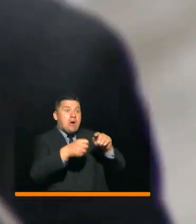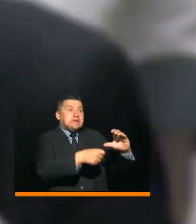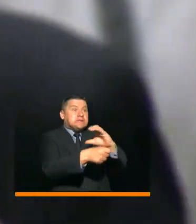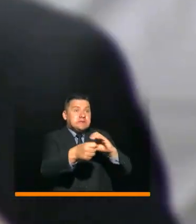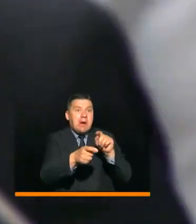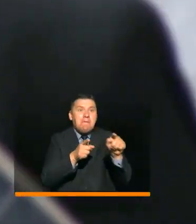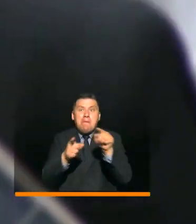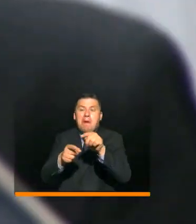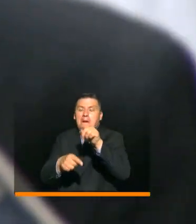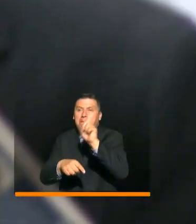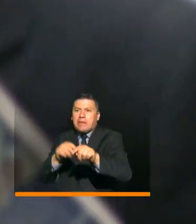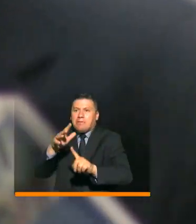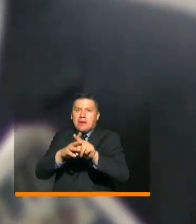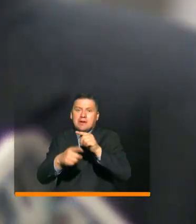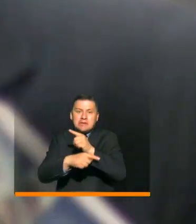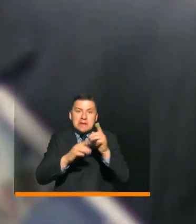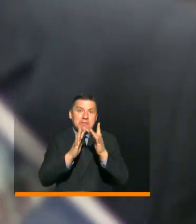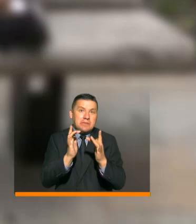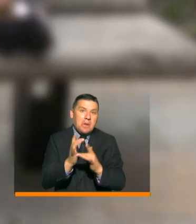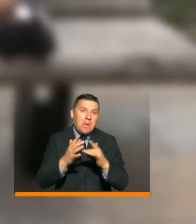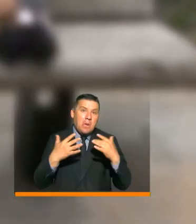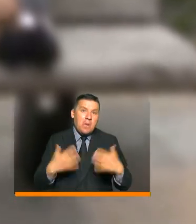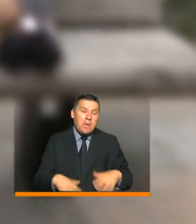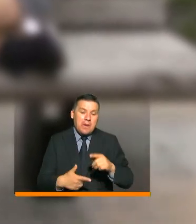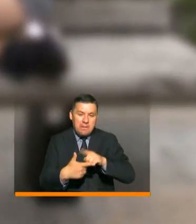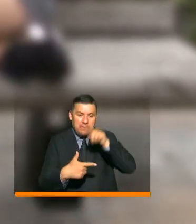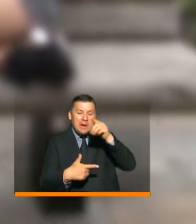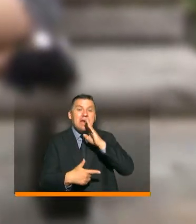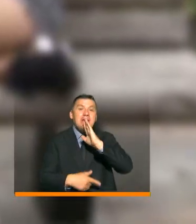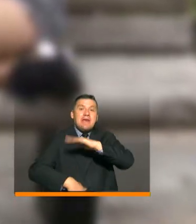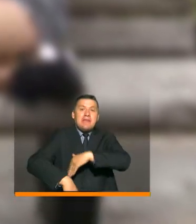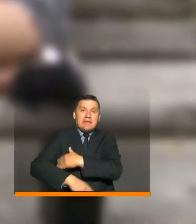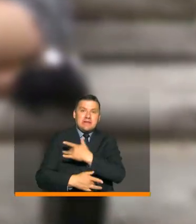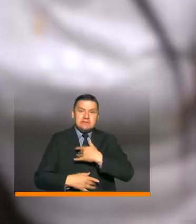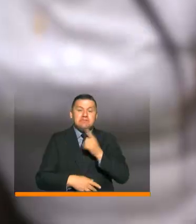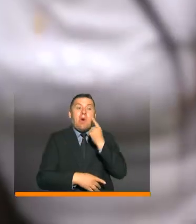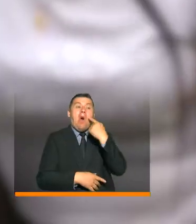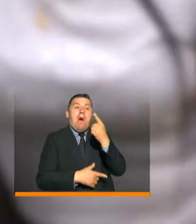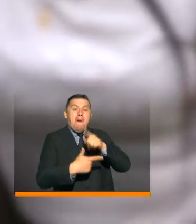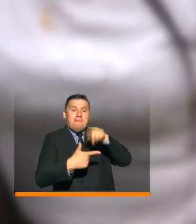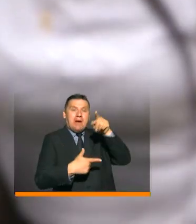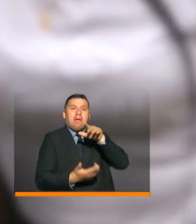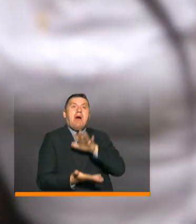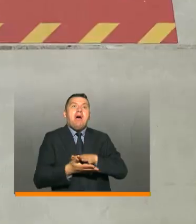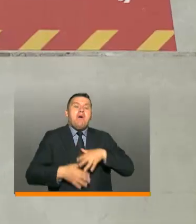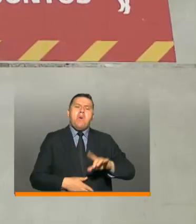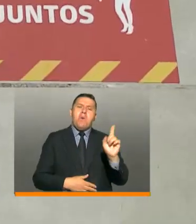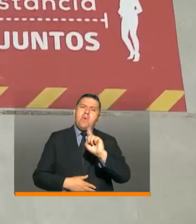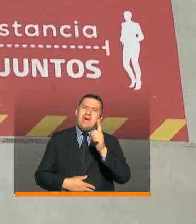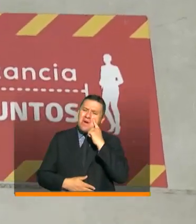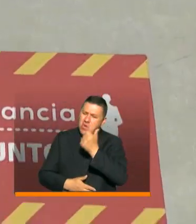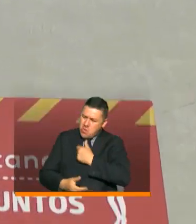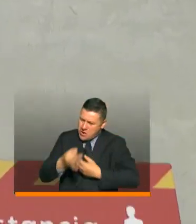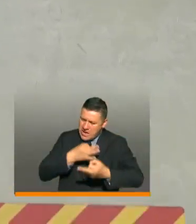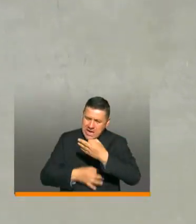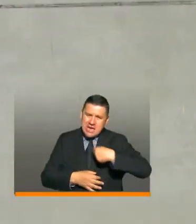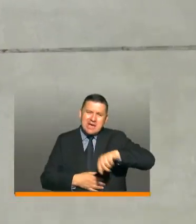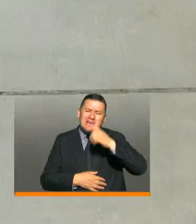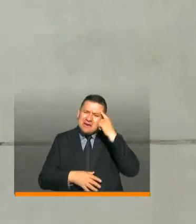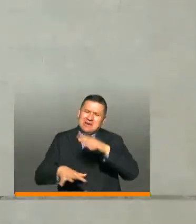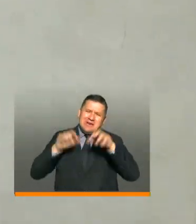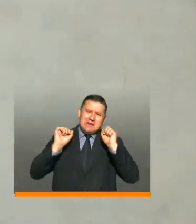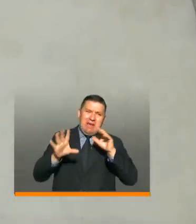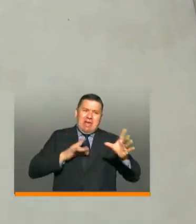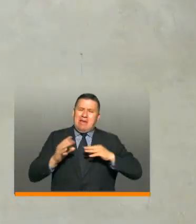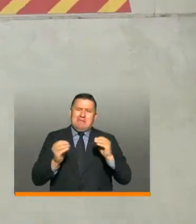ciudades del país durante la Semana Santa es alto, según el Ministerio de Salud. No bajemos la guardia y cuidémonos para evitar